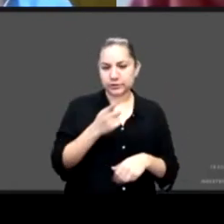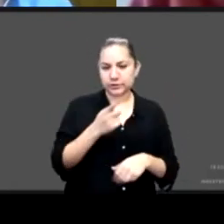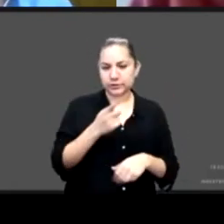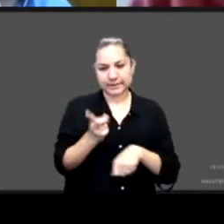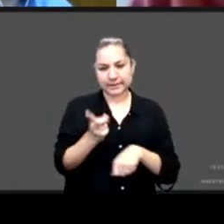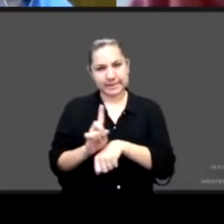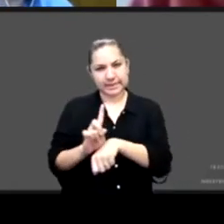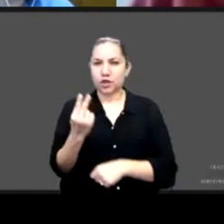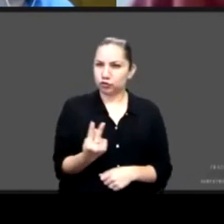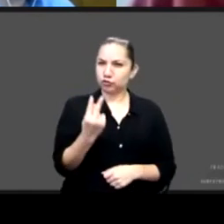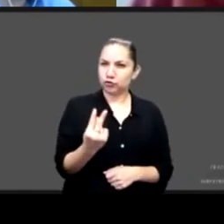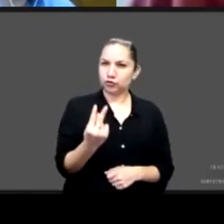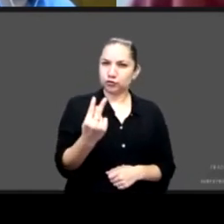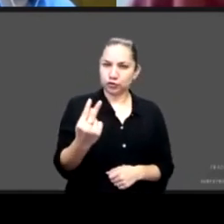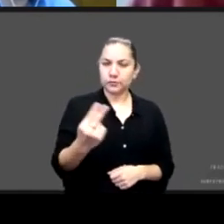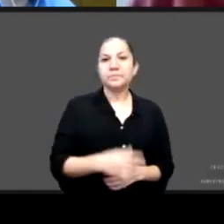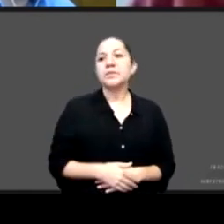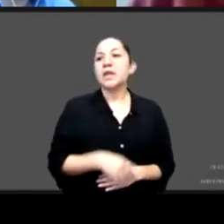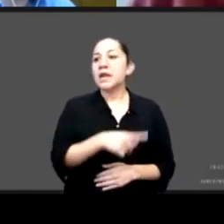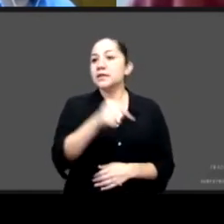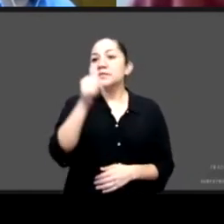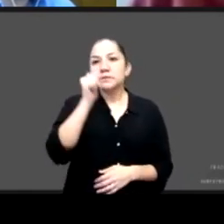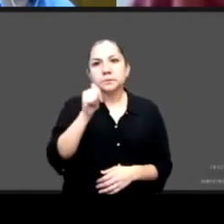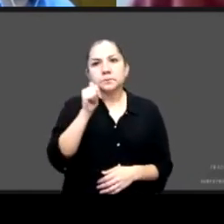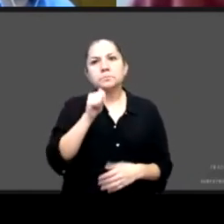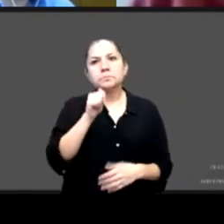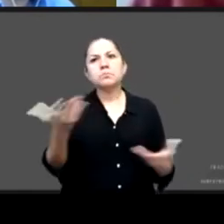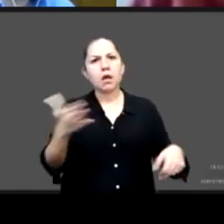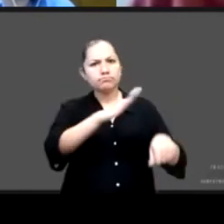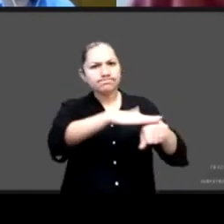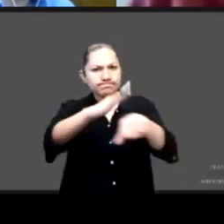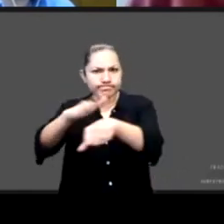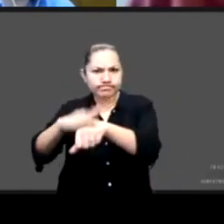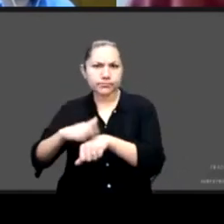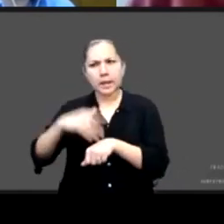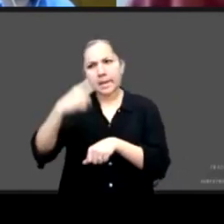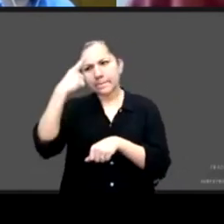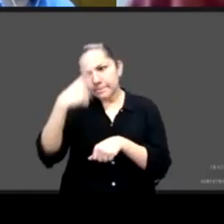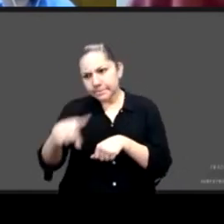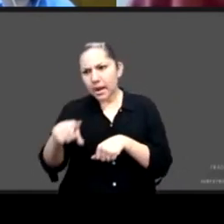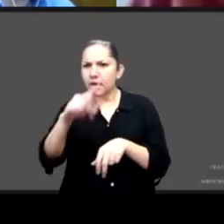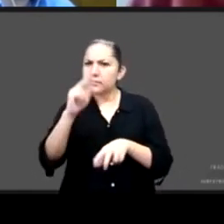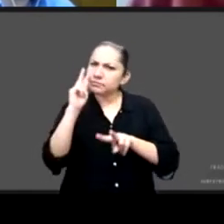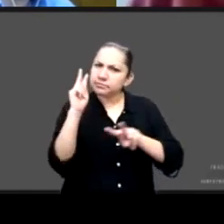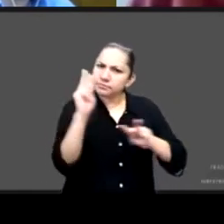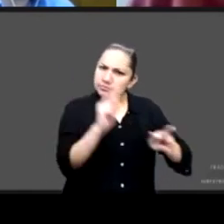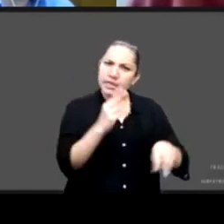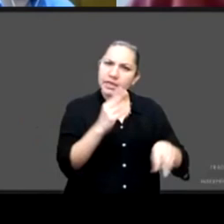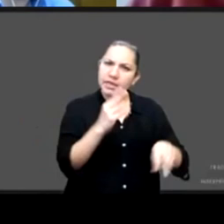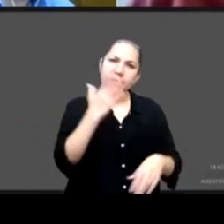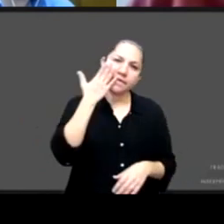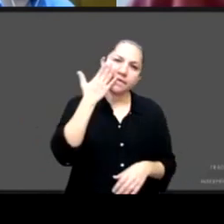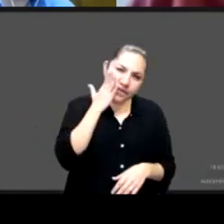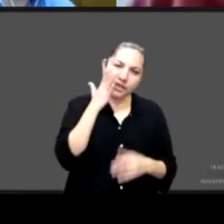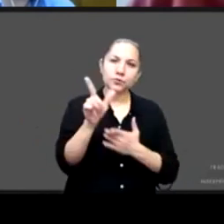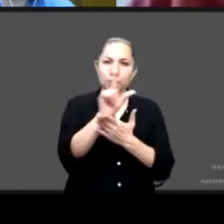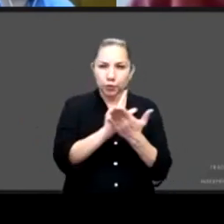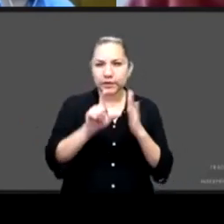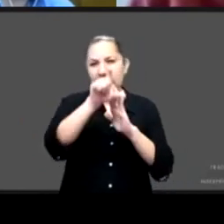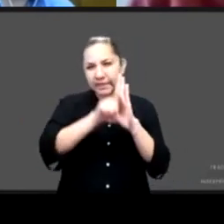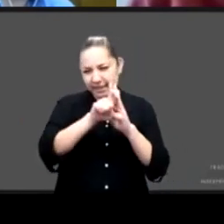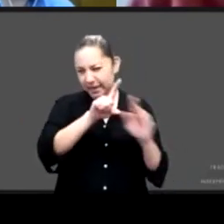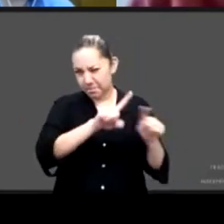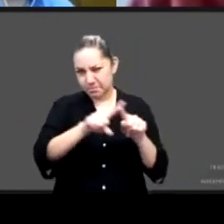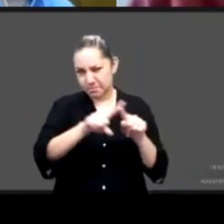las benditas redes sociales de Alas y Raíces y en la plataforma de Contigo en la Distancia de la Secretaría de Cultura.